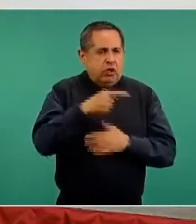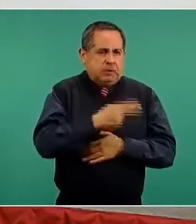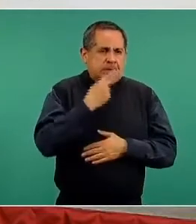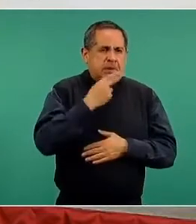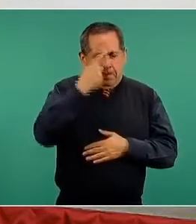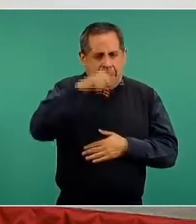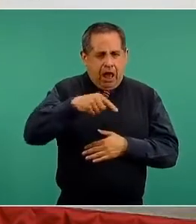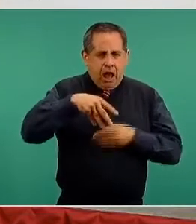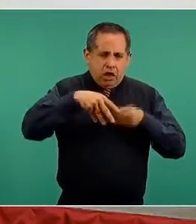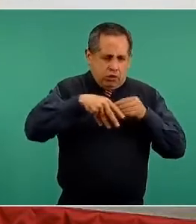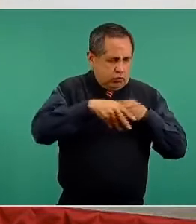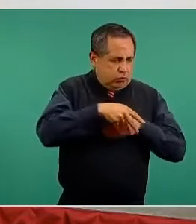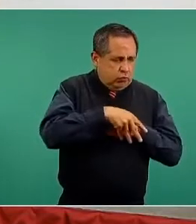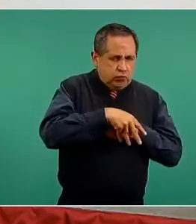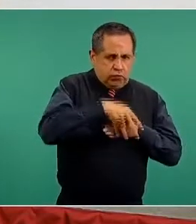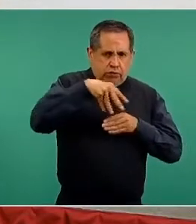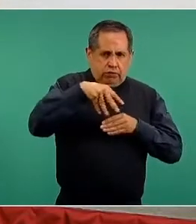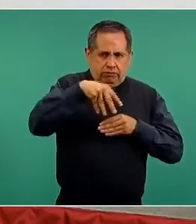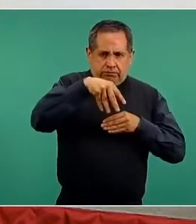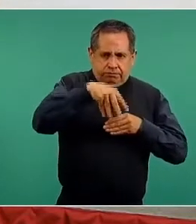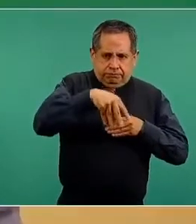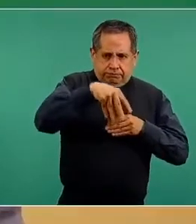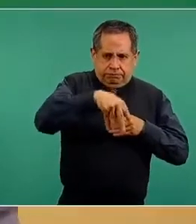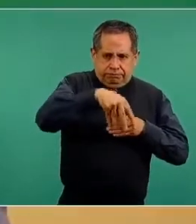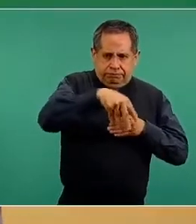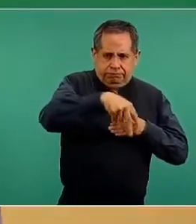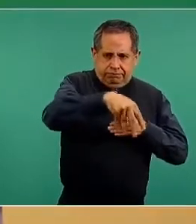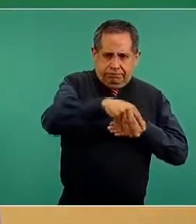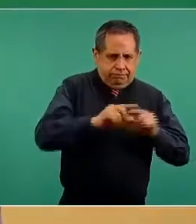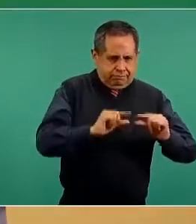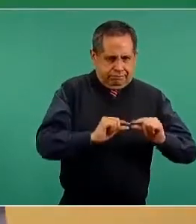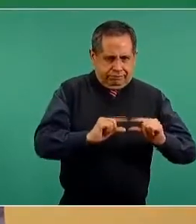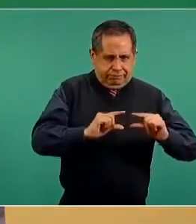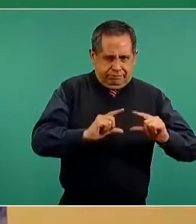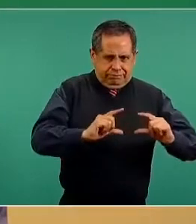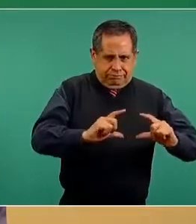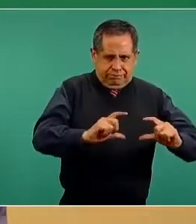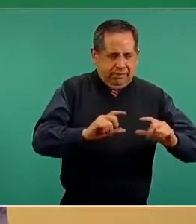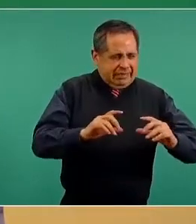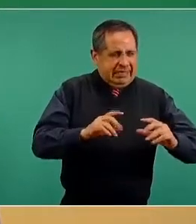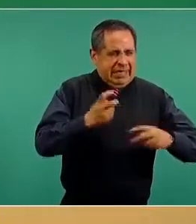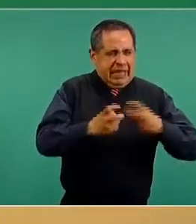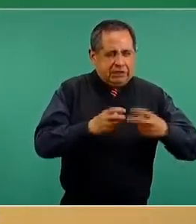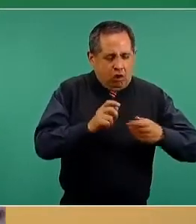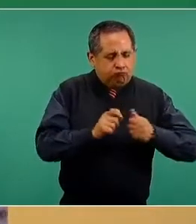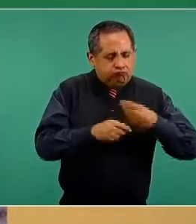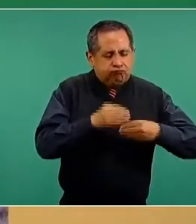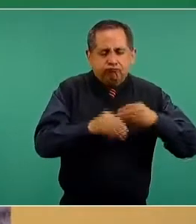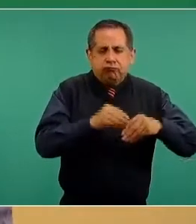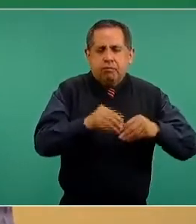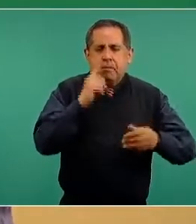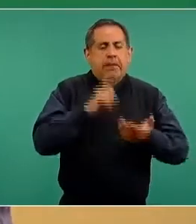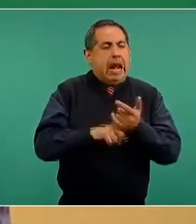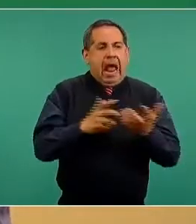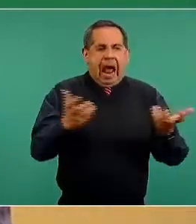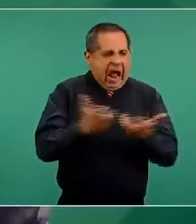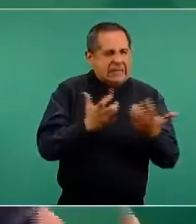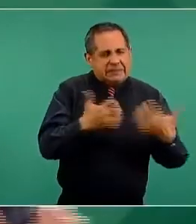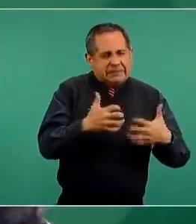productos biológicos y que ha estado en el proceso de hacer algunas reconversiones para ampliar la capacidad de